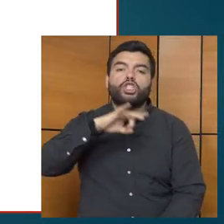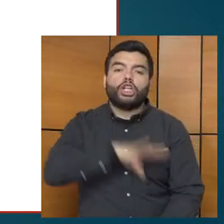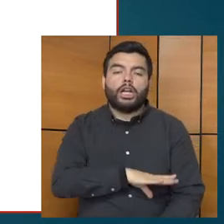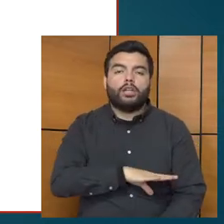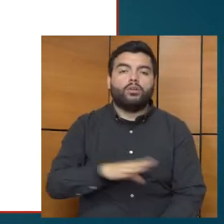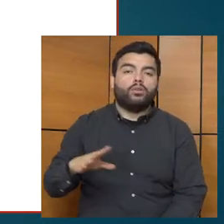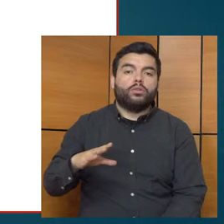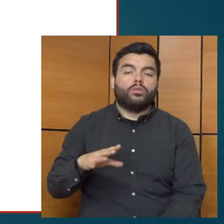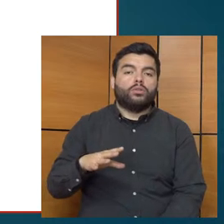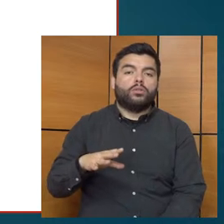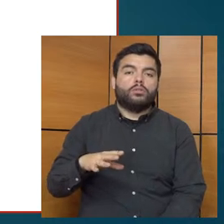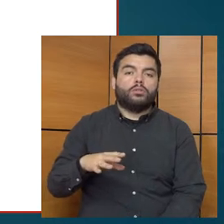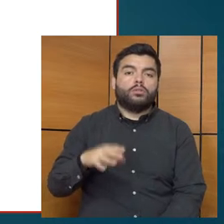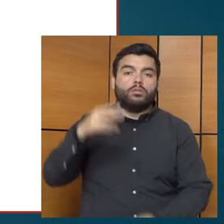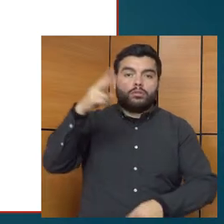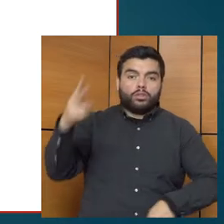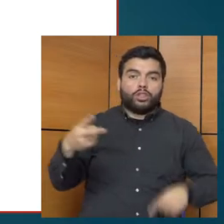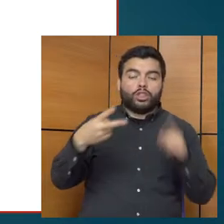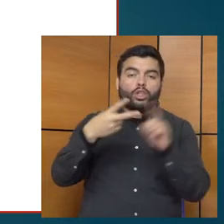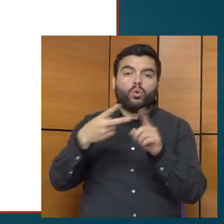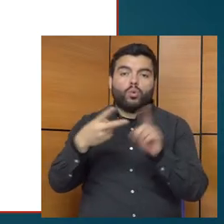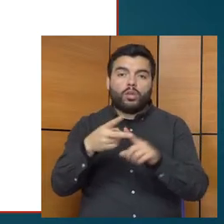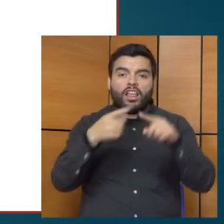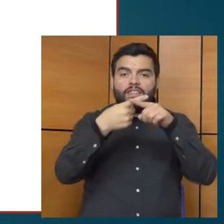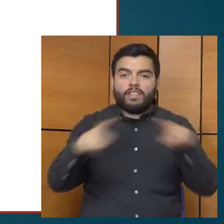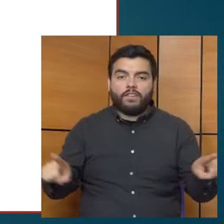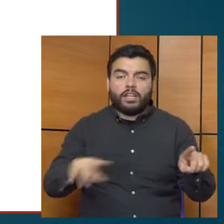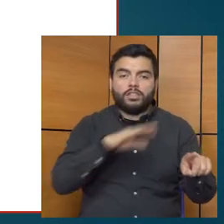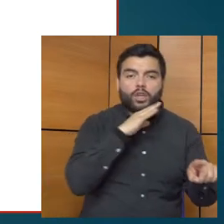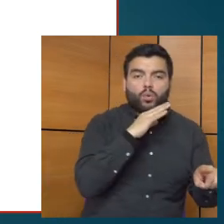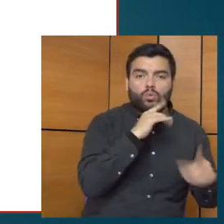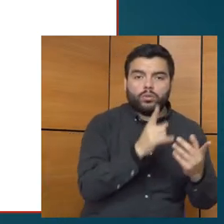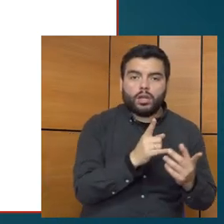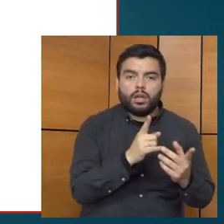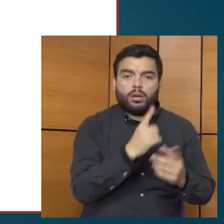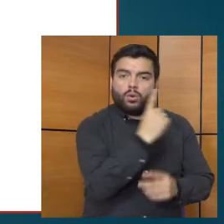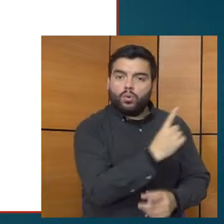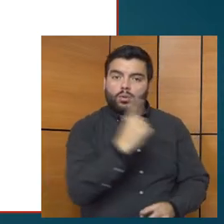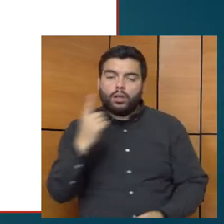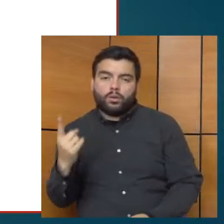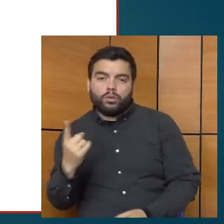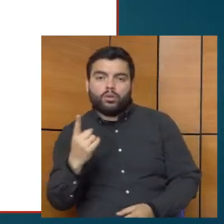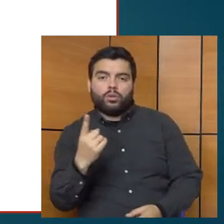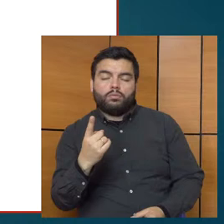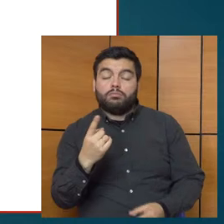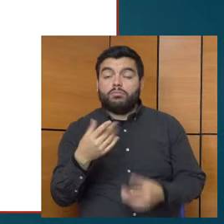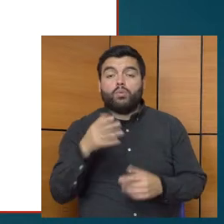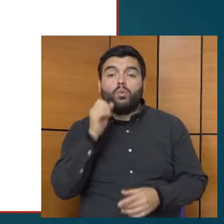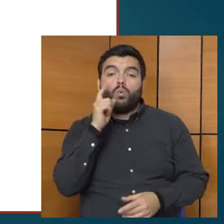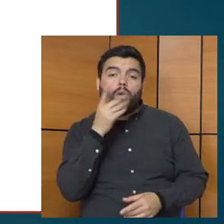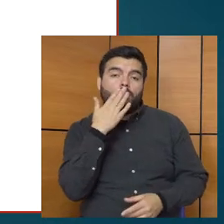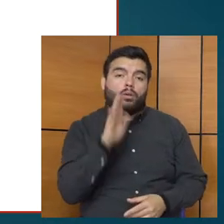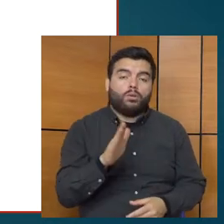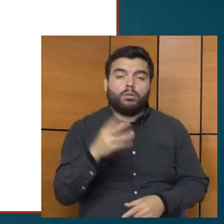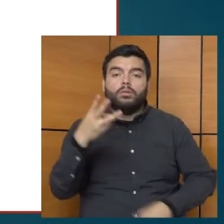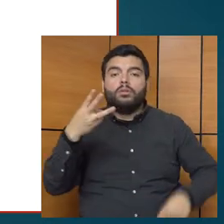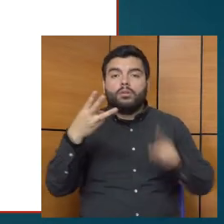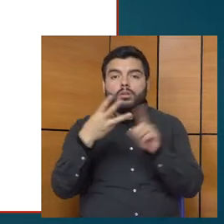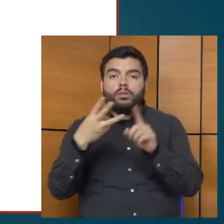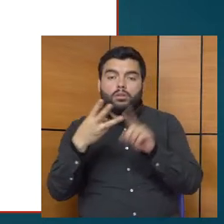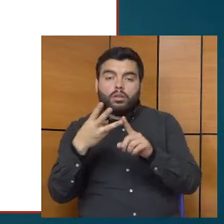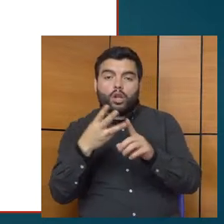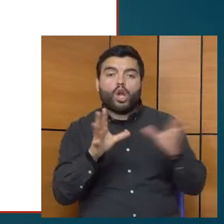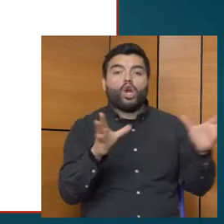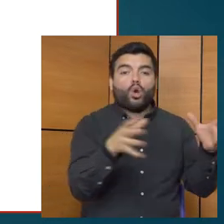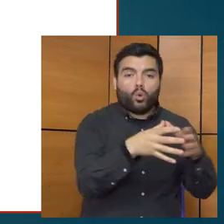¿eh? Después, ¿qué diferencia hay en el uso entre unas y otras personas? ¿Qué características los diferencian a unos de otros? ¿Si hay diversos